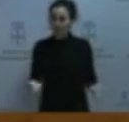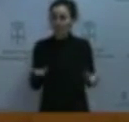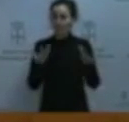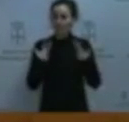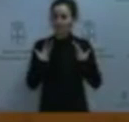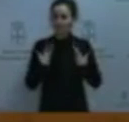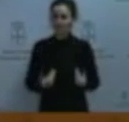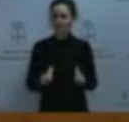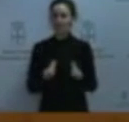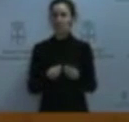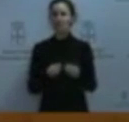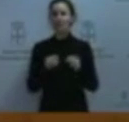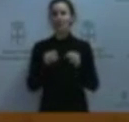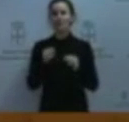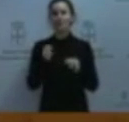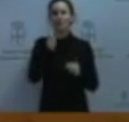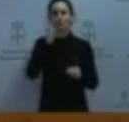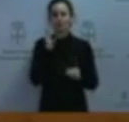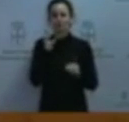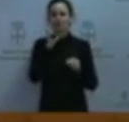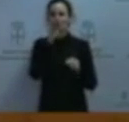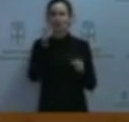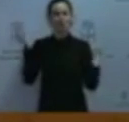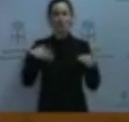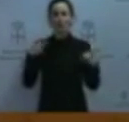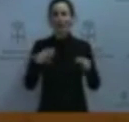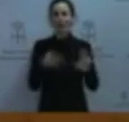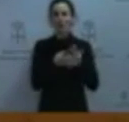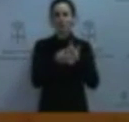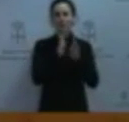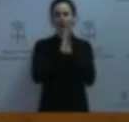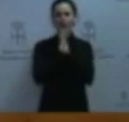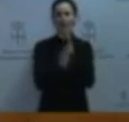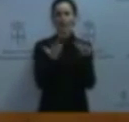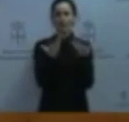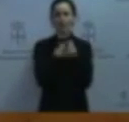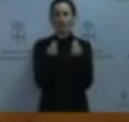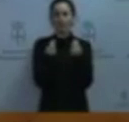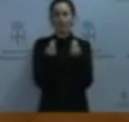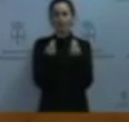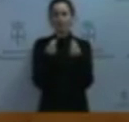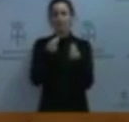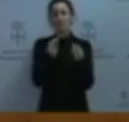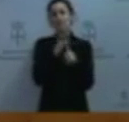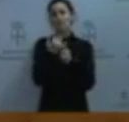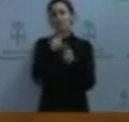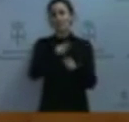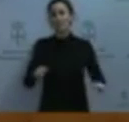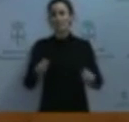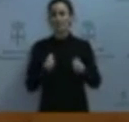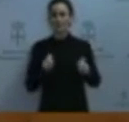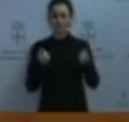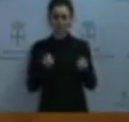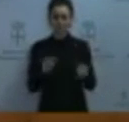alza de estos 2 últimos años no tienen una correlación directa con la situación demográfica de nuestro territorio, por lo que hay